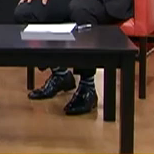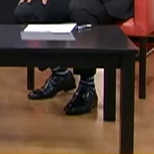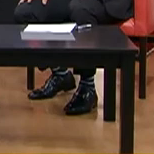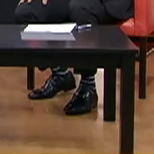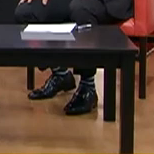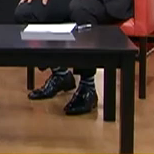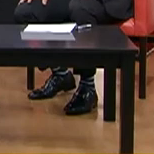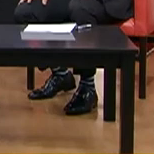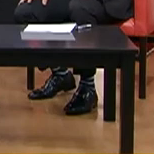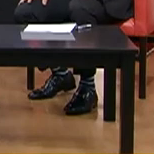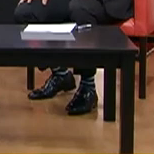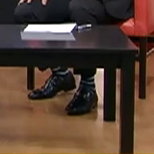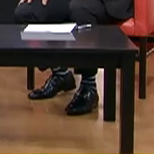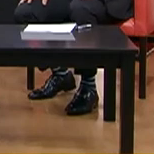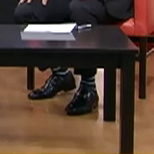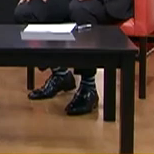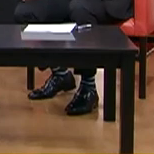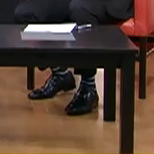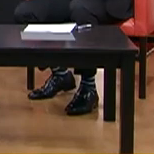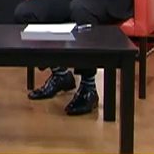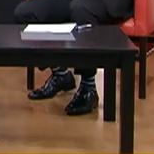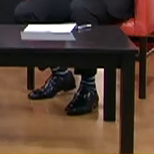verdaderamente espectacular, es algo...